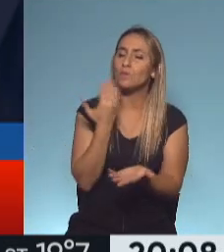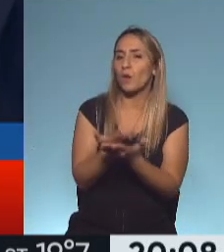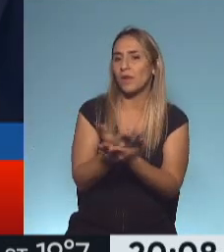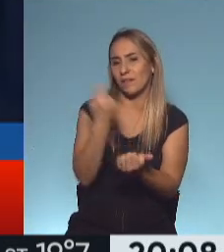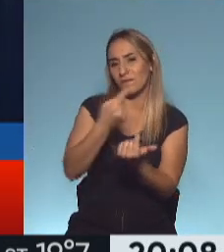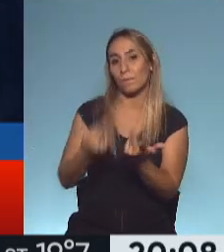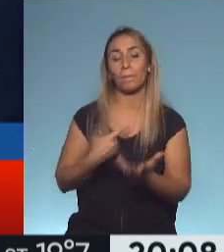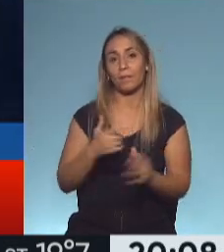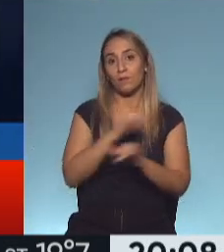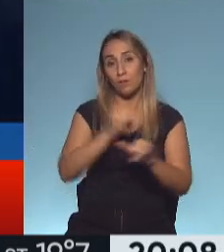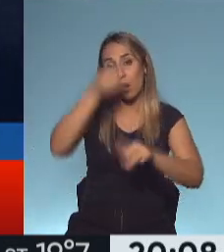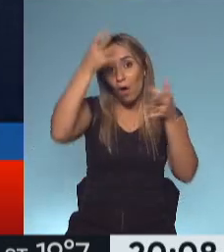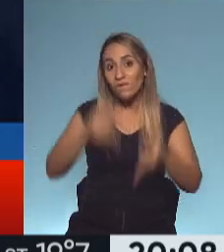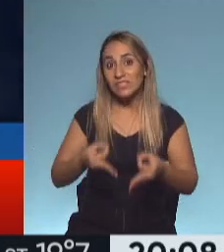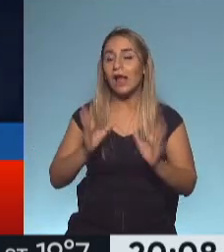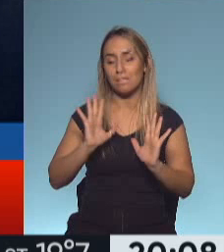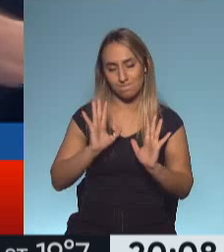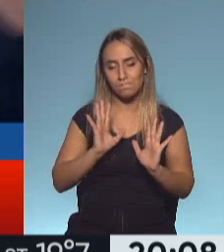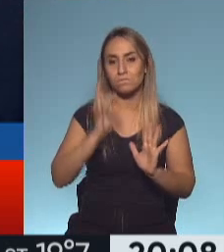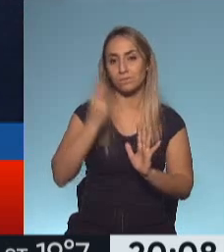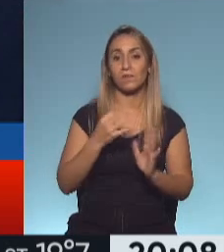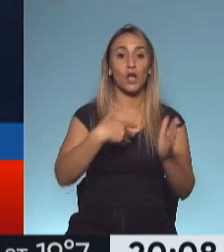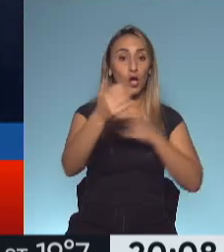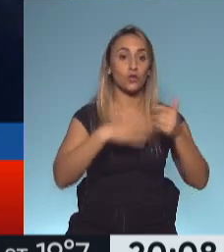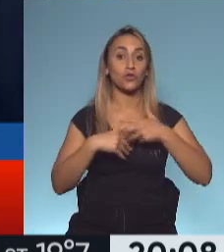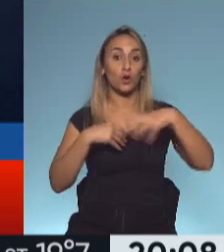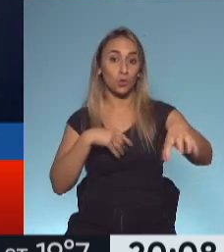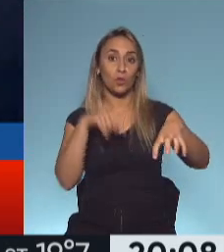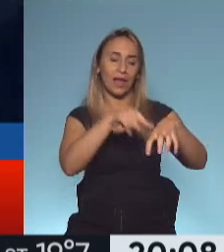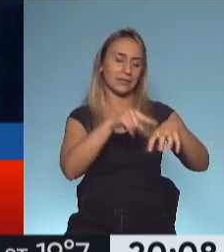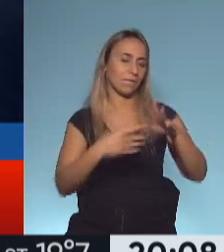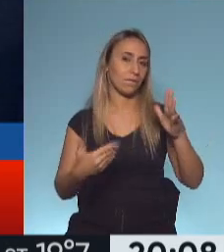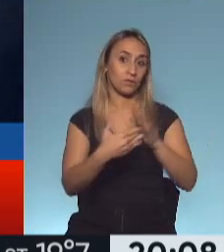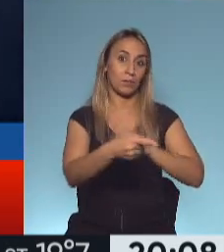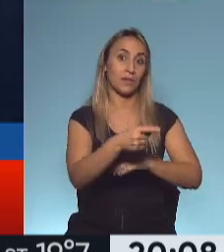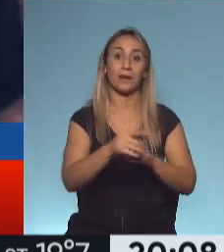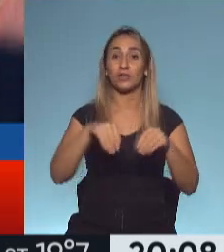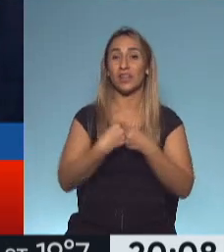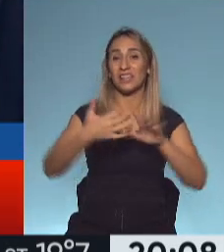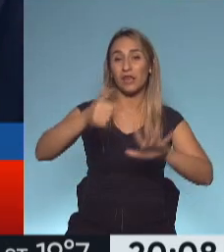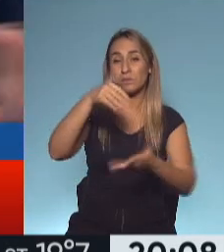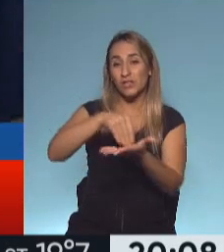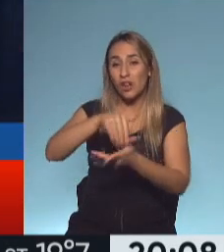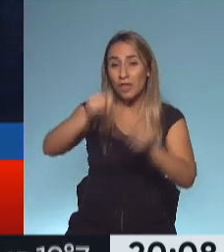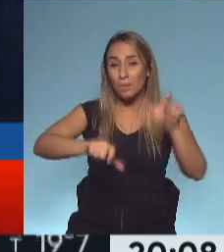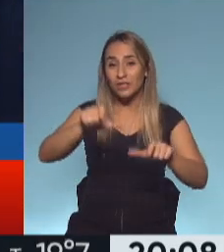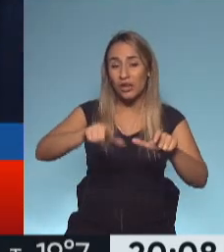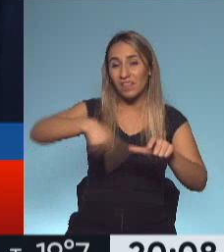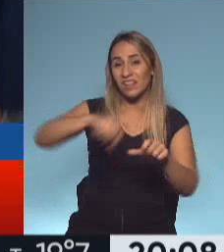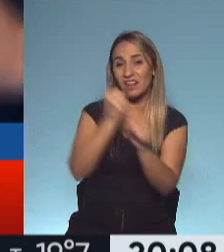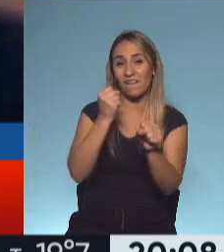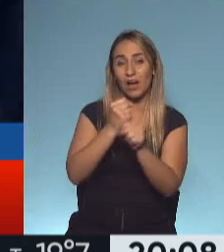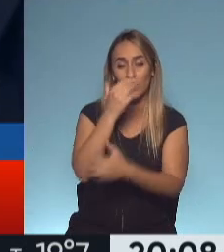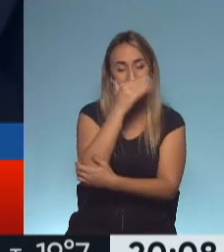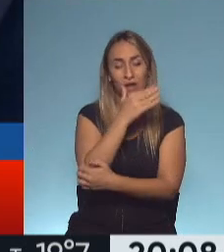puedo dar información oficial. Claramente la construcción es uno de los rubros claves que hacen a los 6 millones de personas que están en el sector informal de la